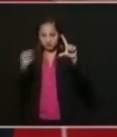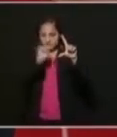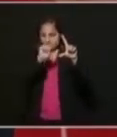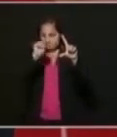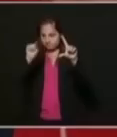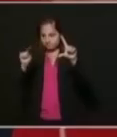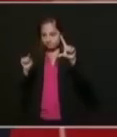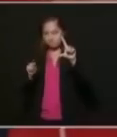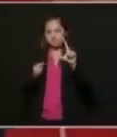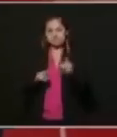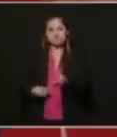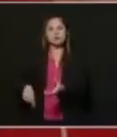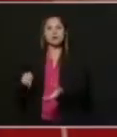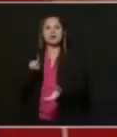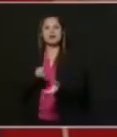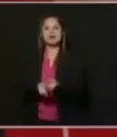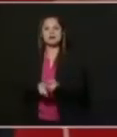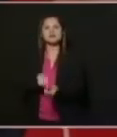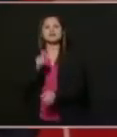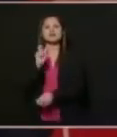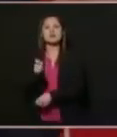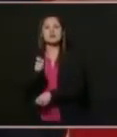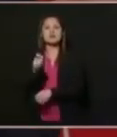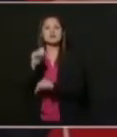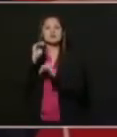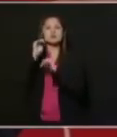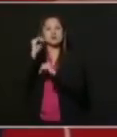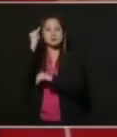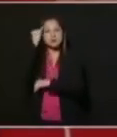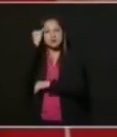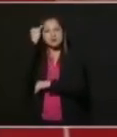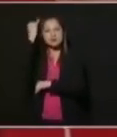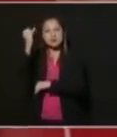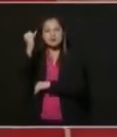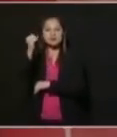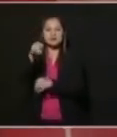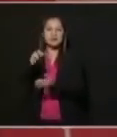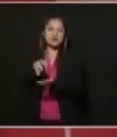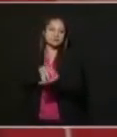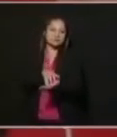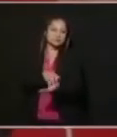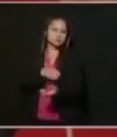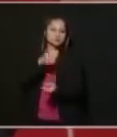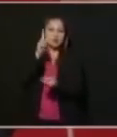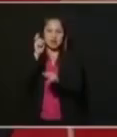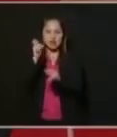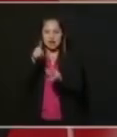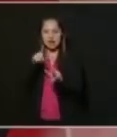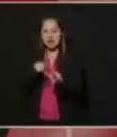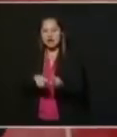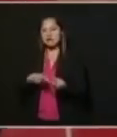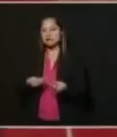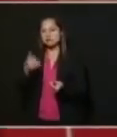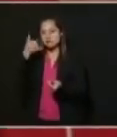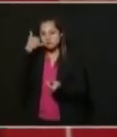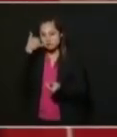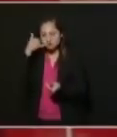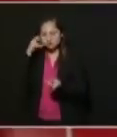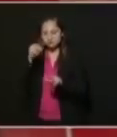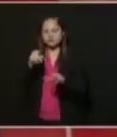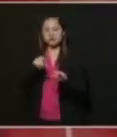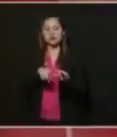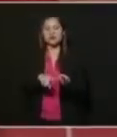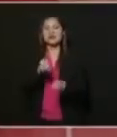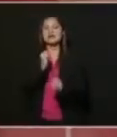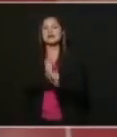mucho el ahorro en energía eléctrica, en agua, en servicios telefónicos, en los servicios